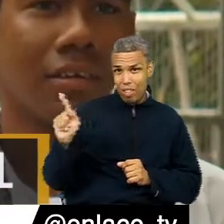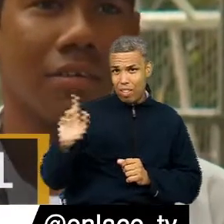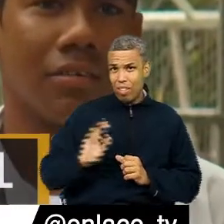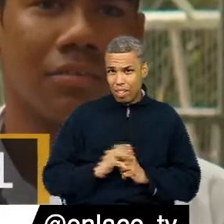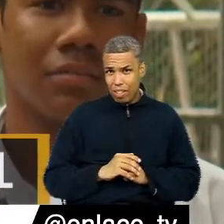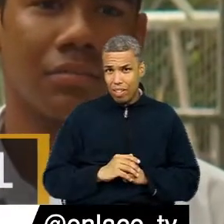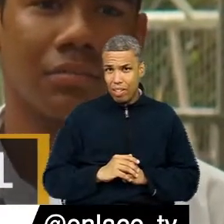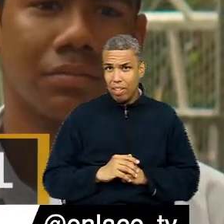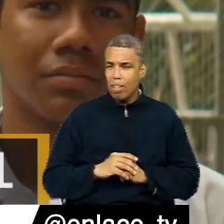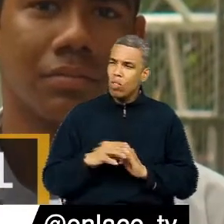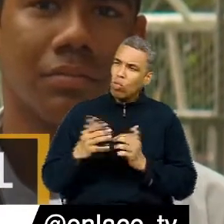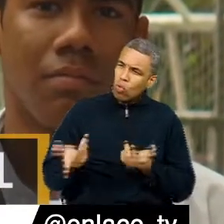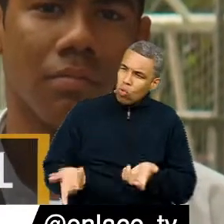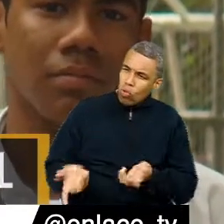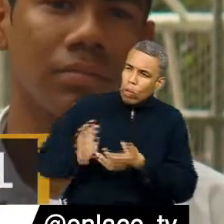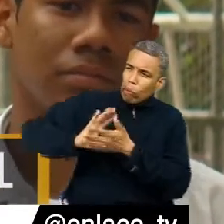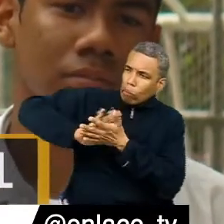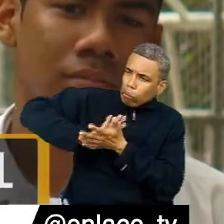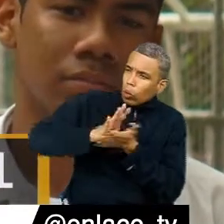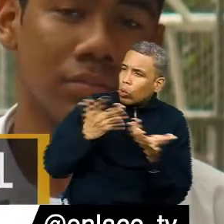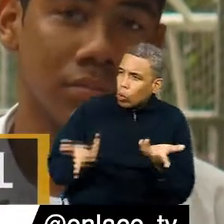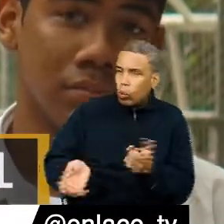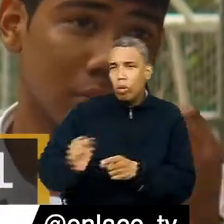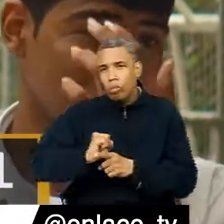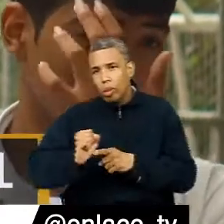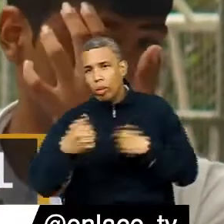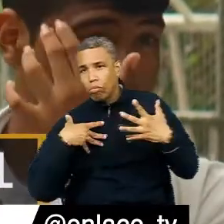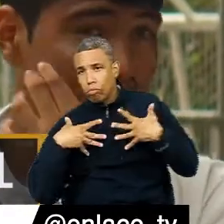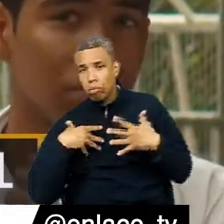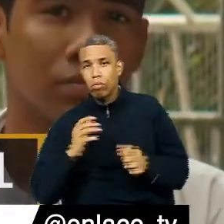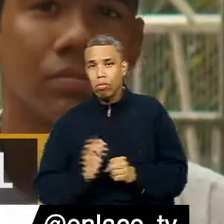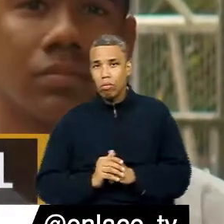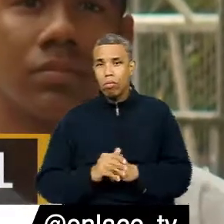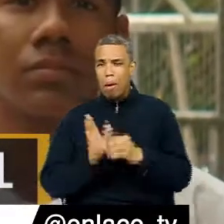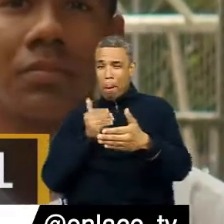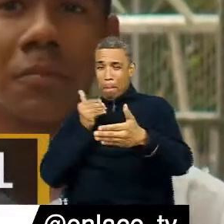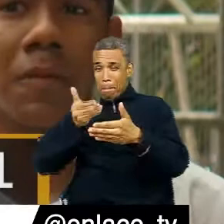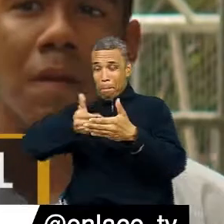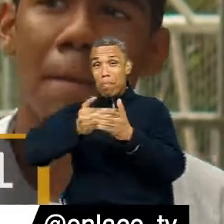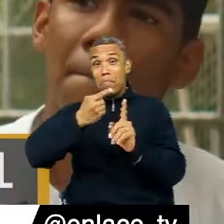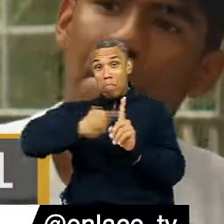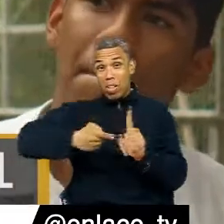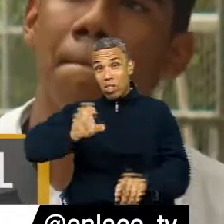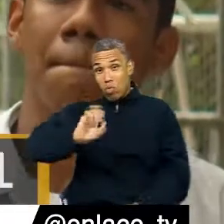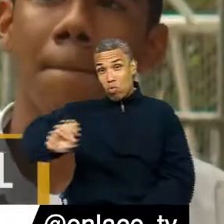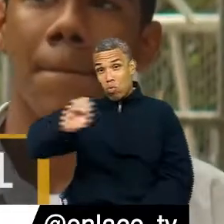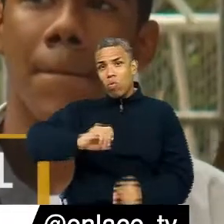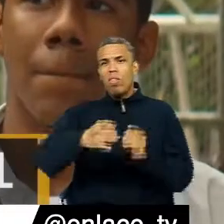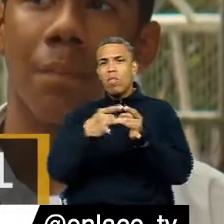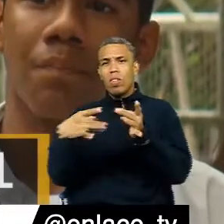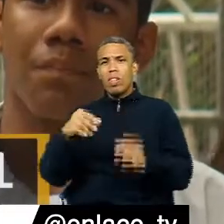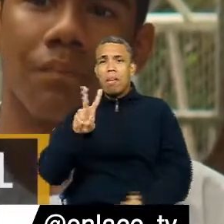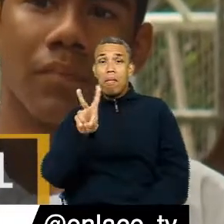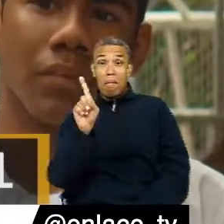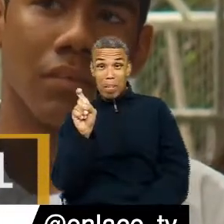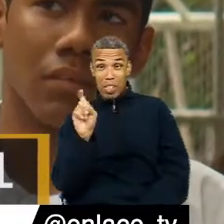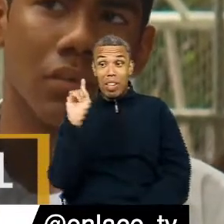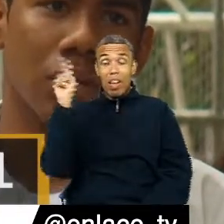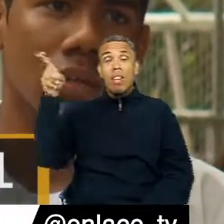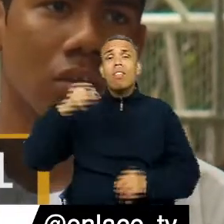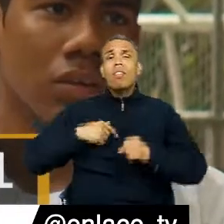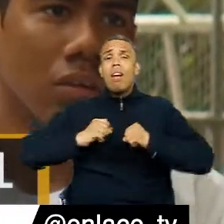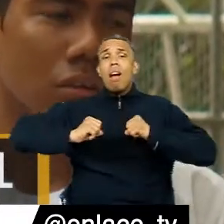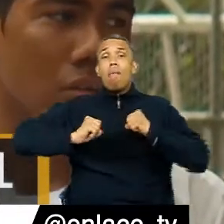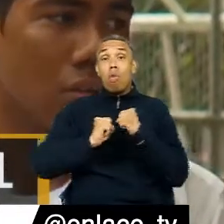el 25 de octubre. La presentación es el día 26 a las 2 de la tarde en el emblemático Teatro Fanny